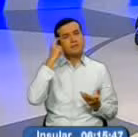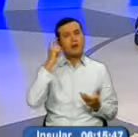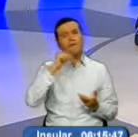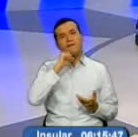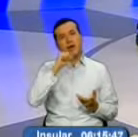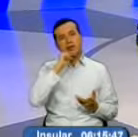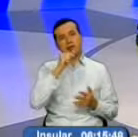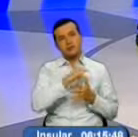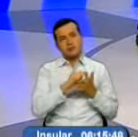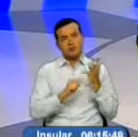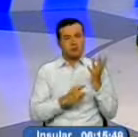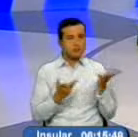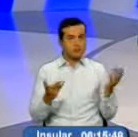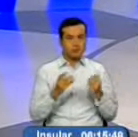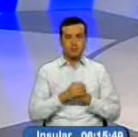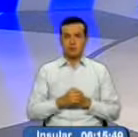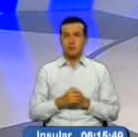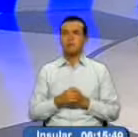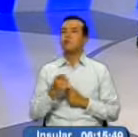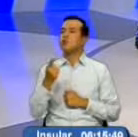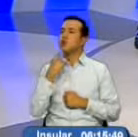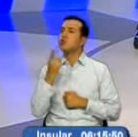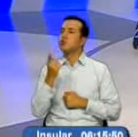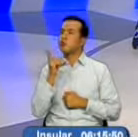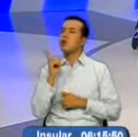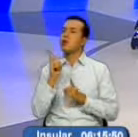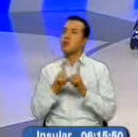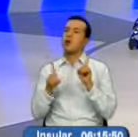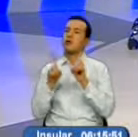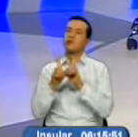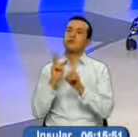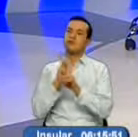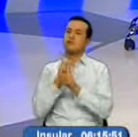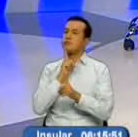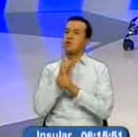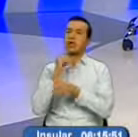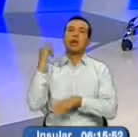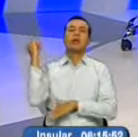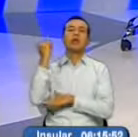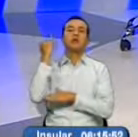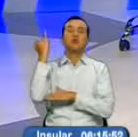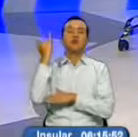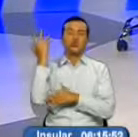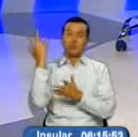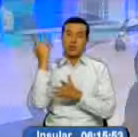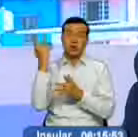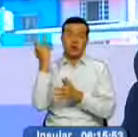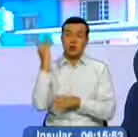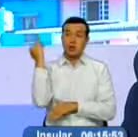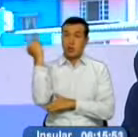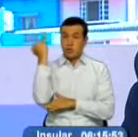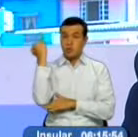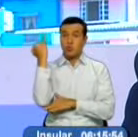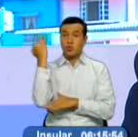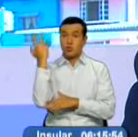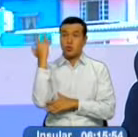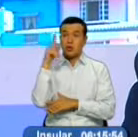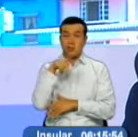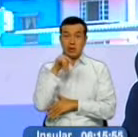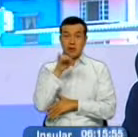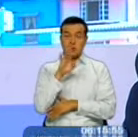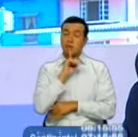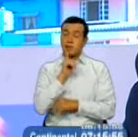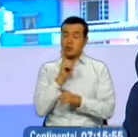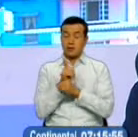tarea pendiente. Tú mencionas un dato importantísimo, que es la industrialización, es decir, el peso del sector industrial en el PIB.